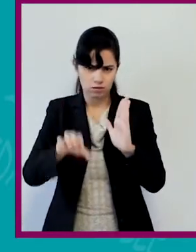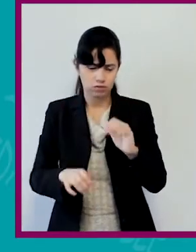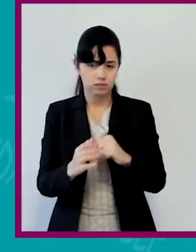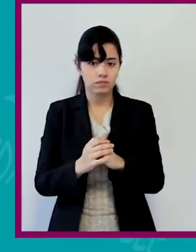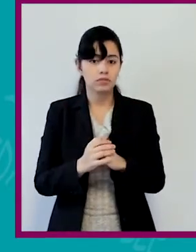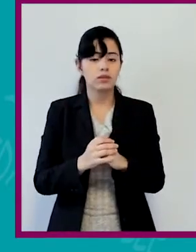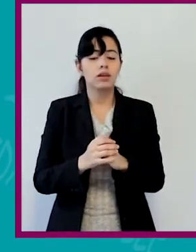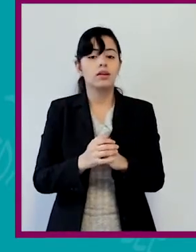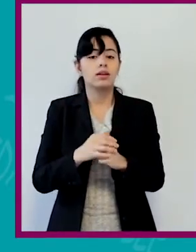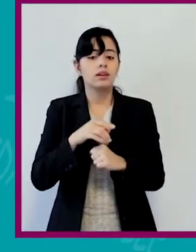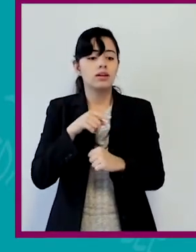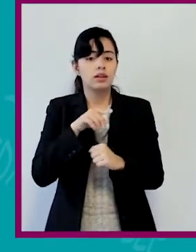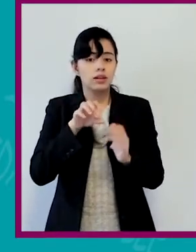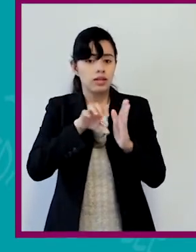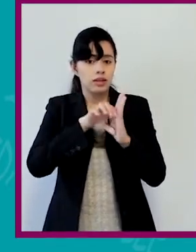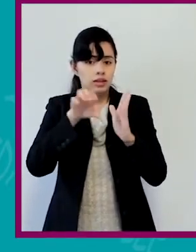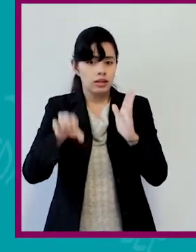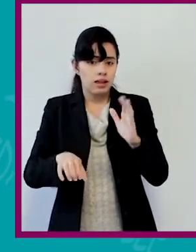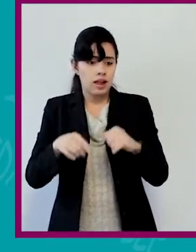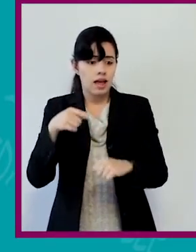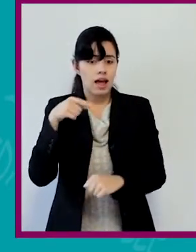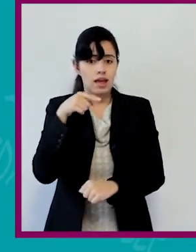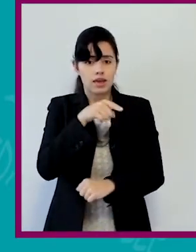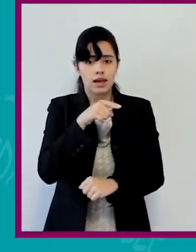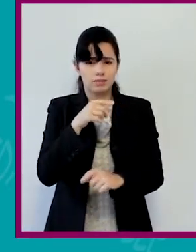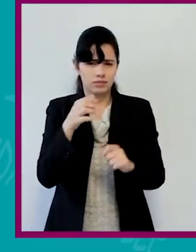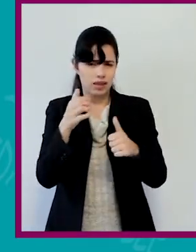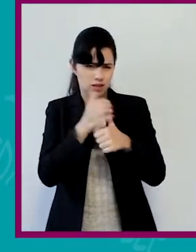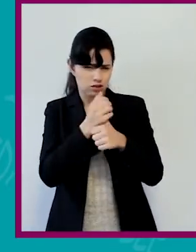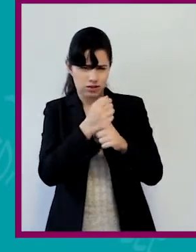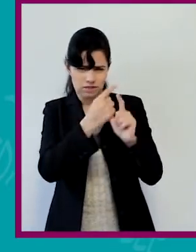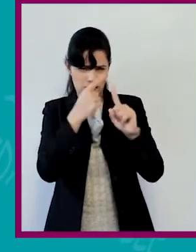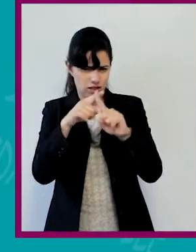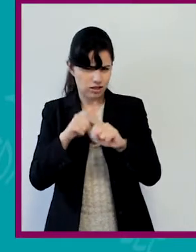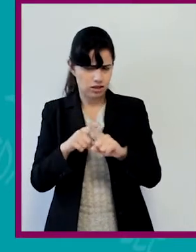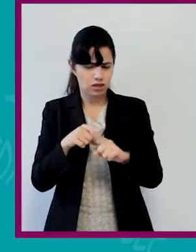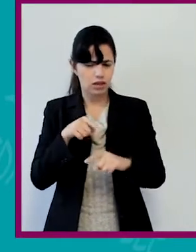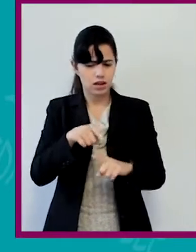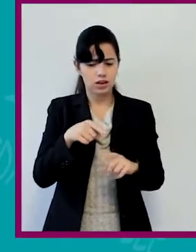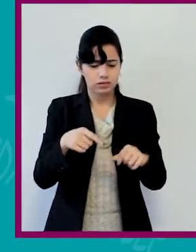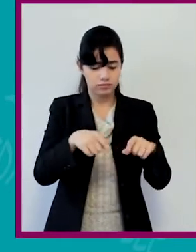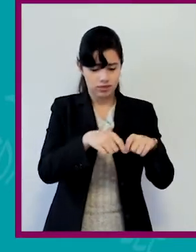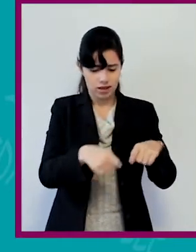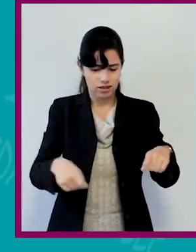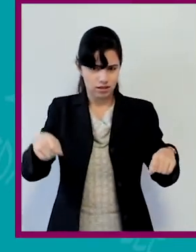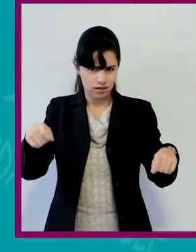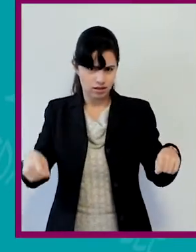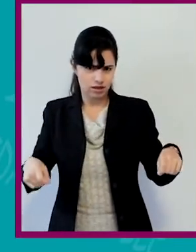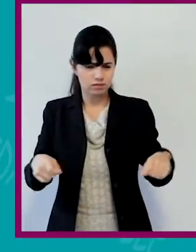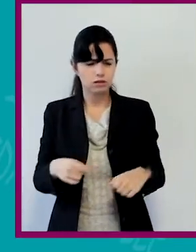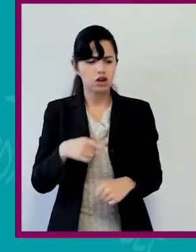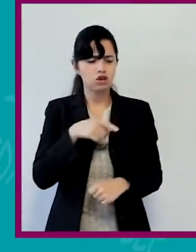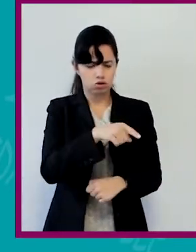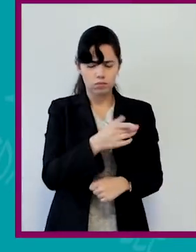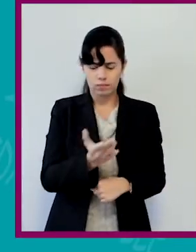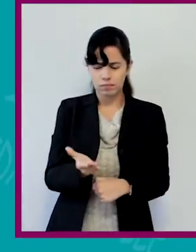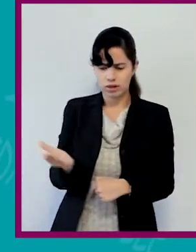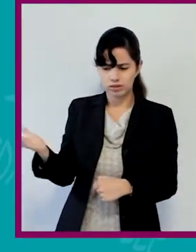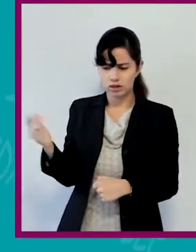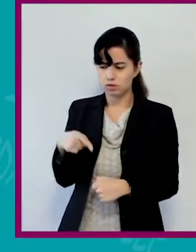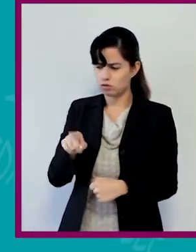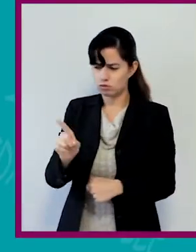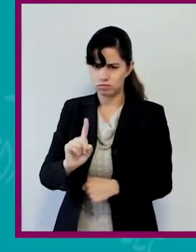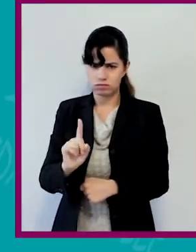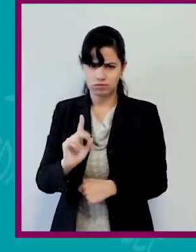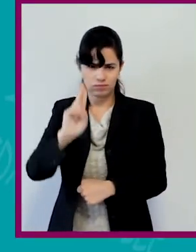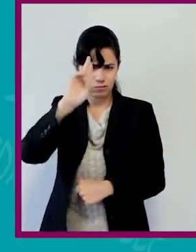los antros. Cuando un cadenero a la entrada del antro y dice, tú sí entras y tú no entras, y generalmente deja entrar a